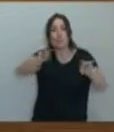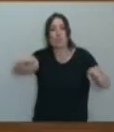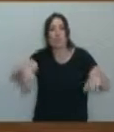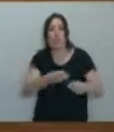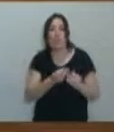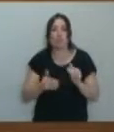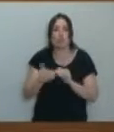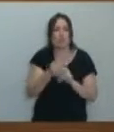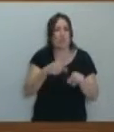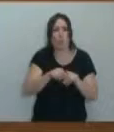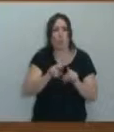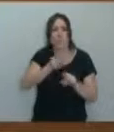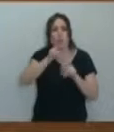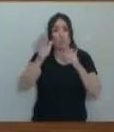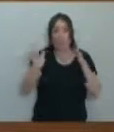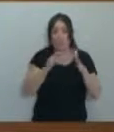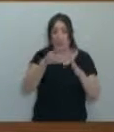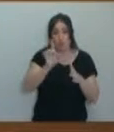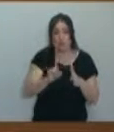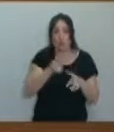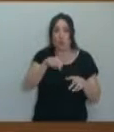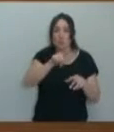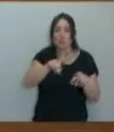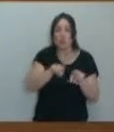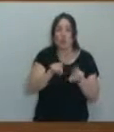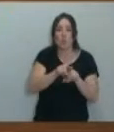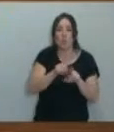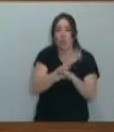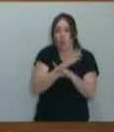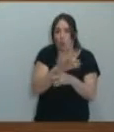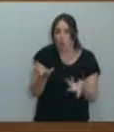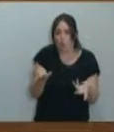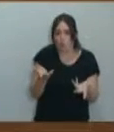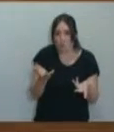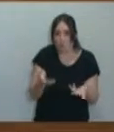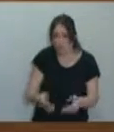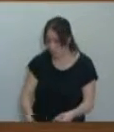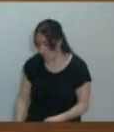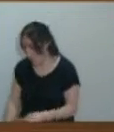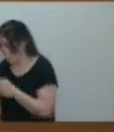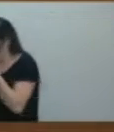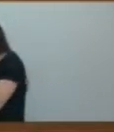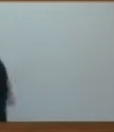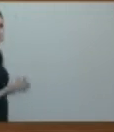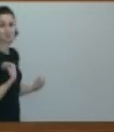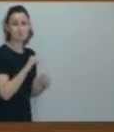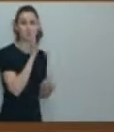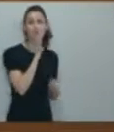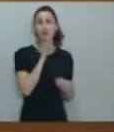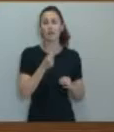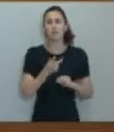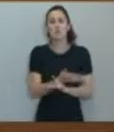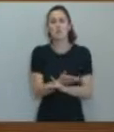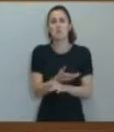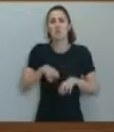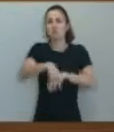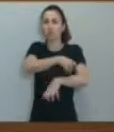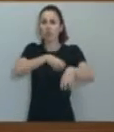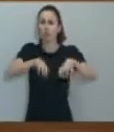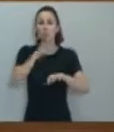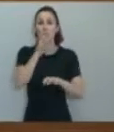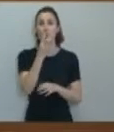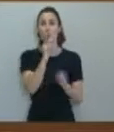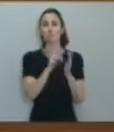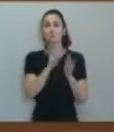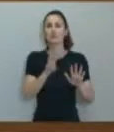segunda fase. Yo no sé si usted es consciente que eso es un juego de trileros. Eso es un juego de trileros cuando ustedes trataron en el 2008 de colar como